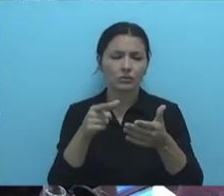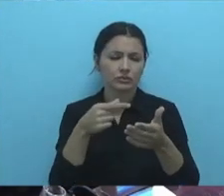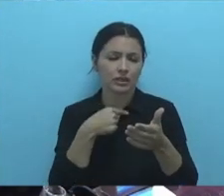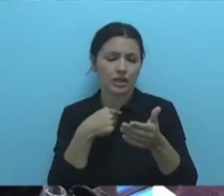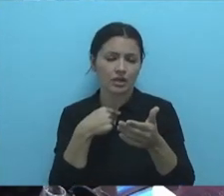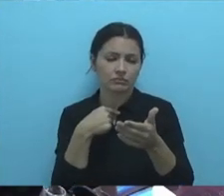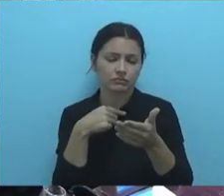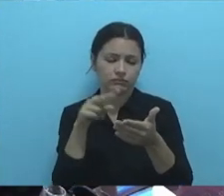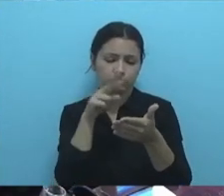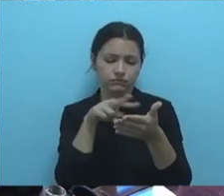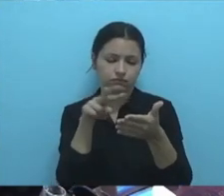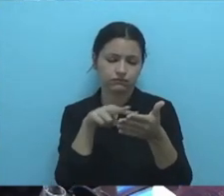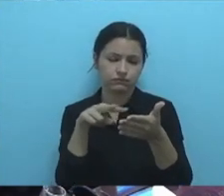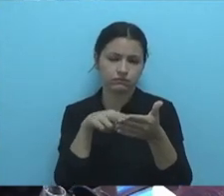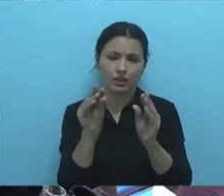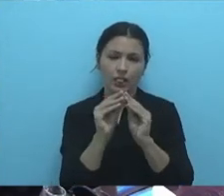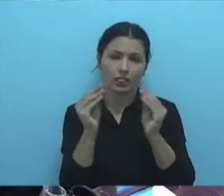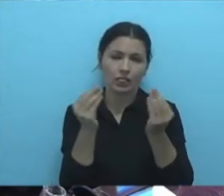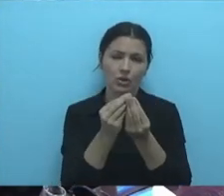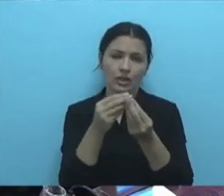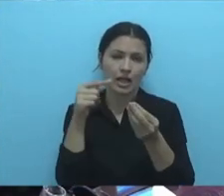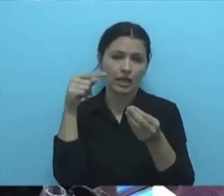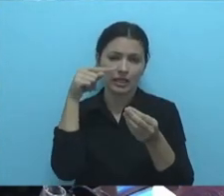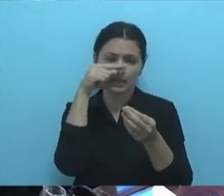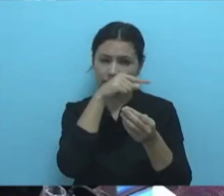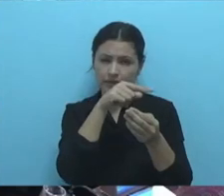eso solo le aviso que son siete hojas